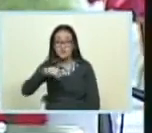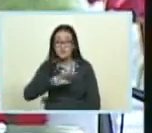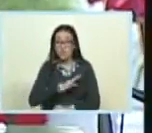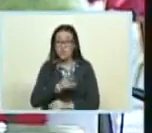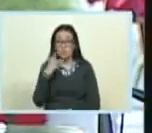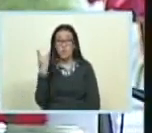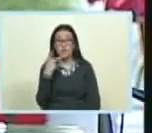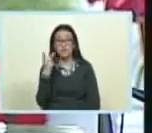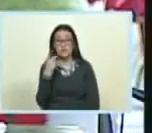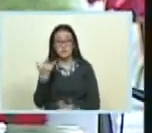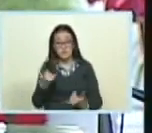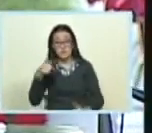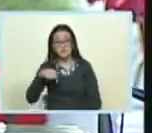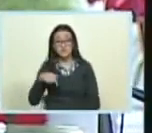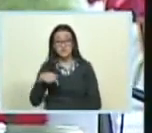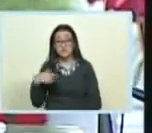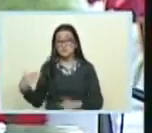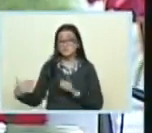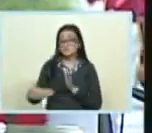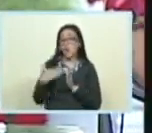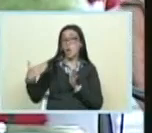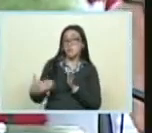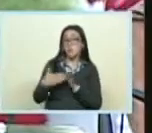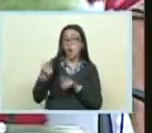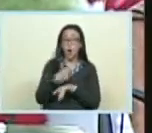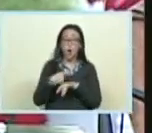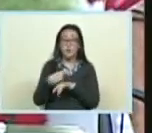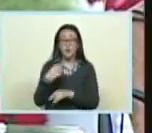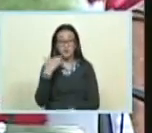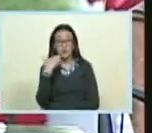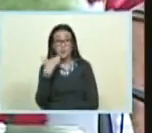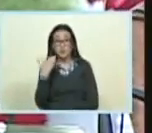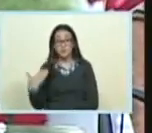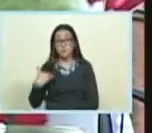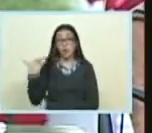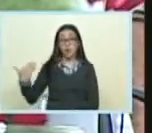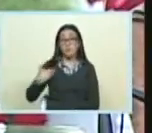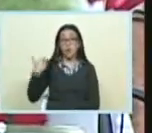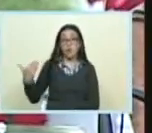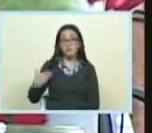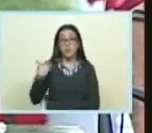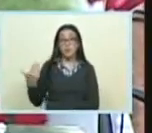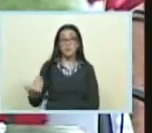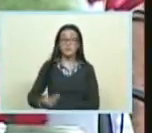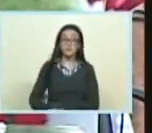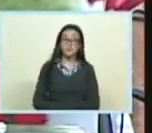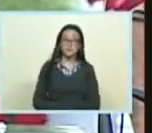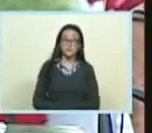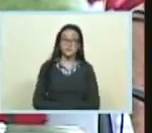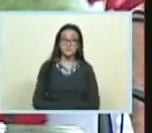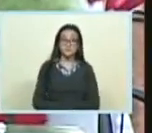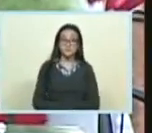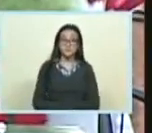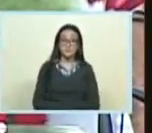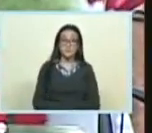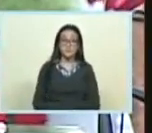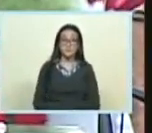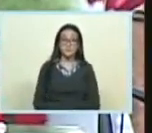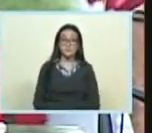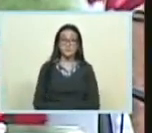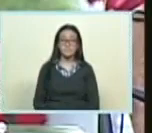político. Atacado por el gobierno imperialista de Donald Trump. Perseguido.